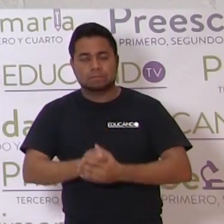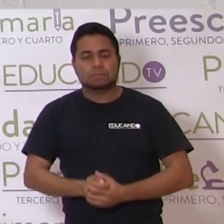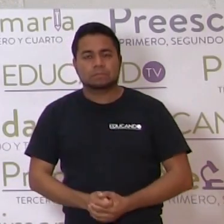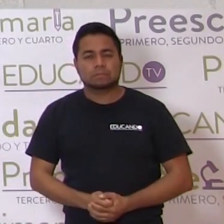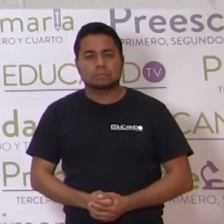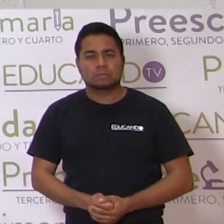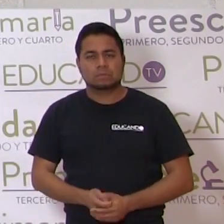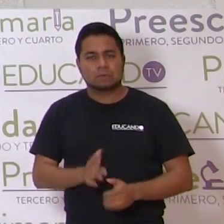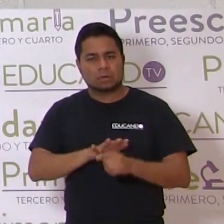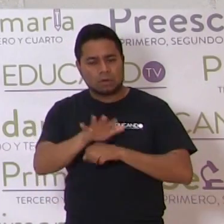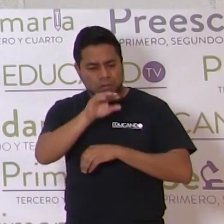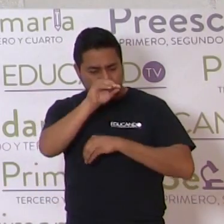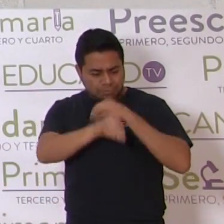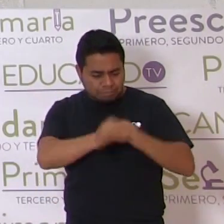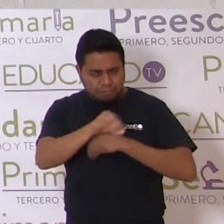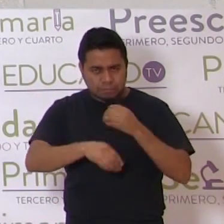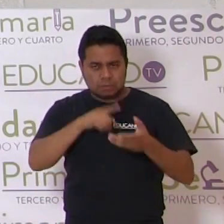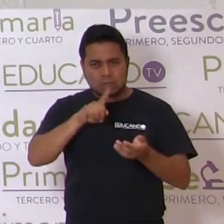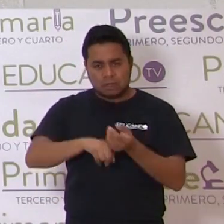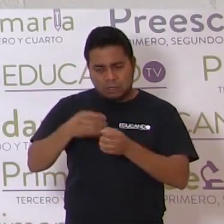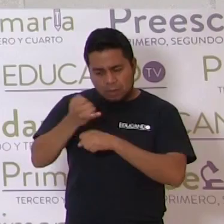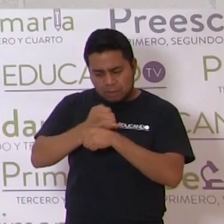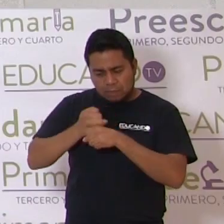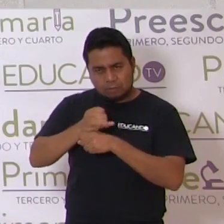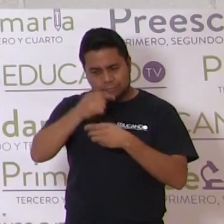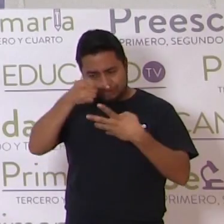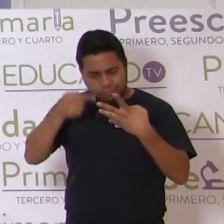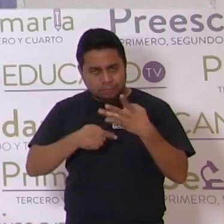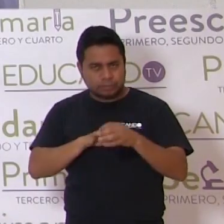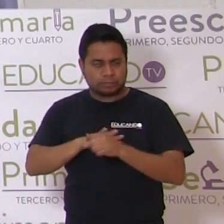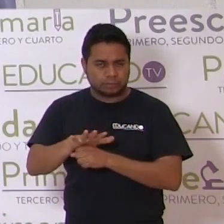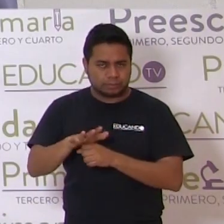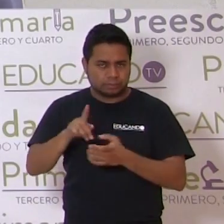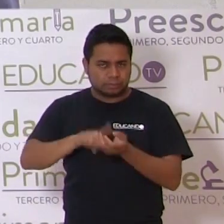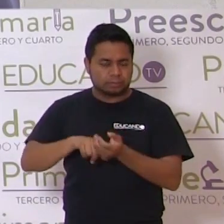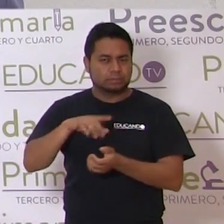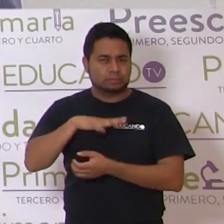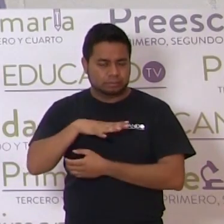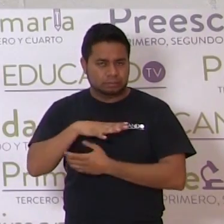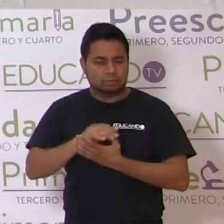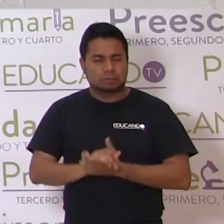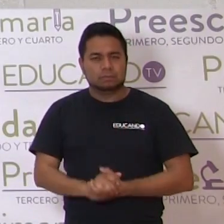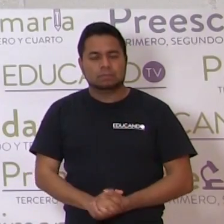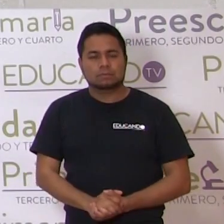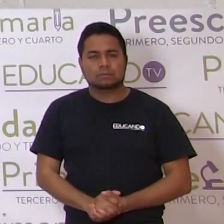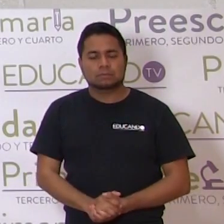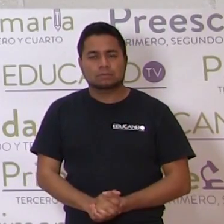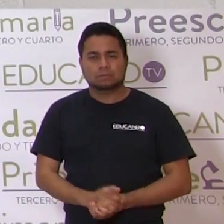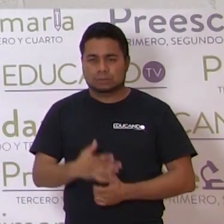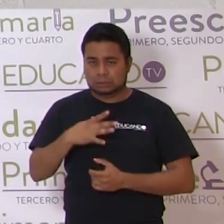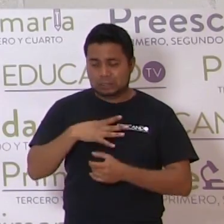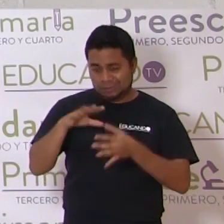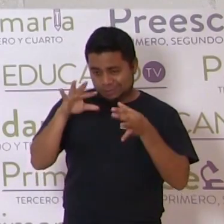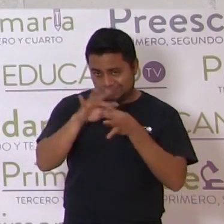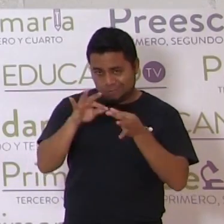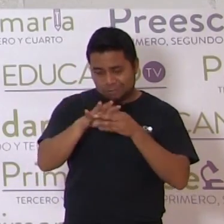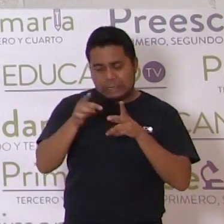¿qué apartados constituyen este informe? Bueno, pues entonces son la